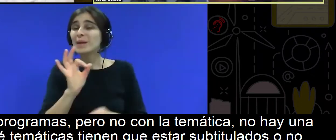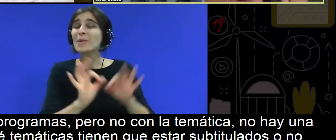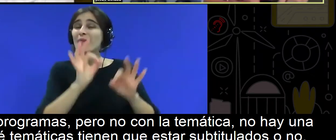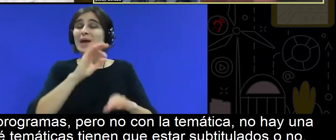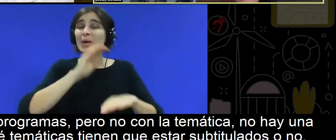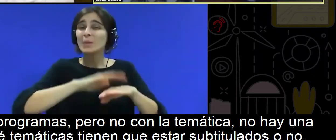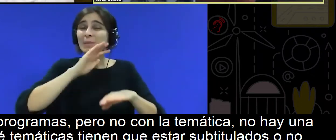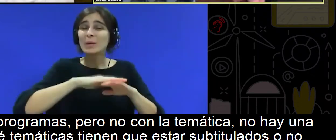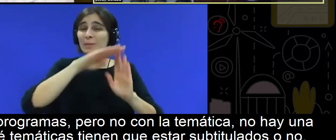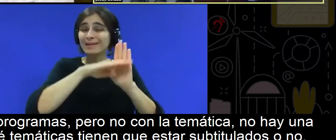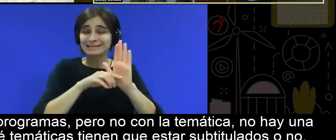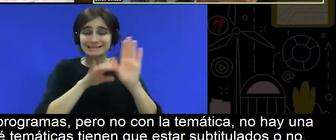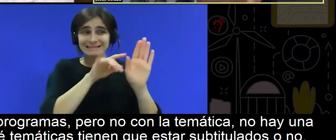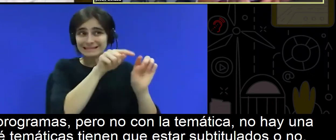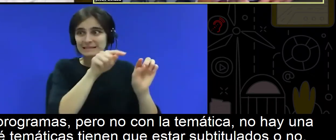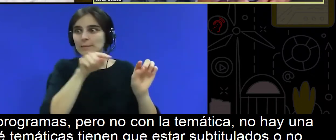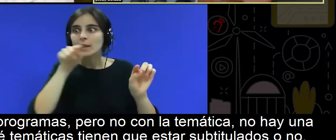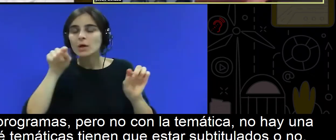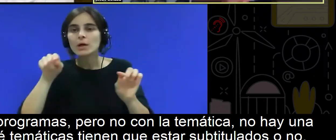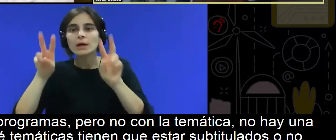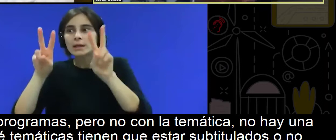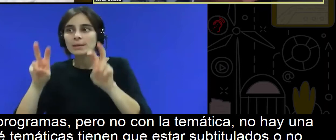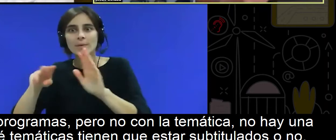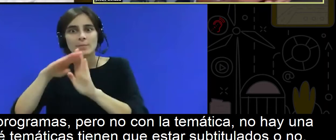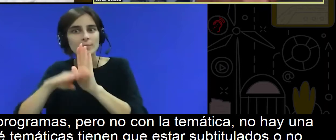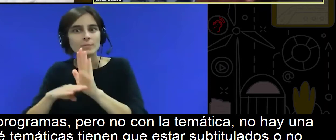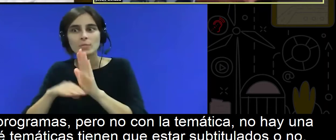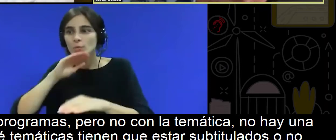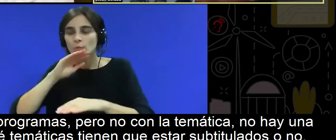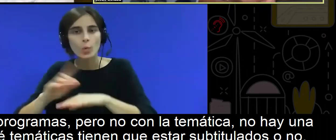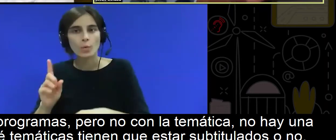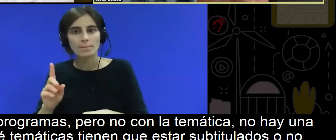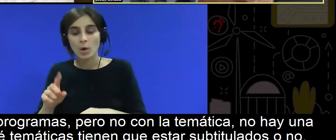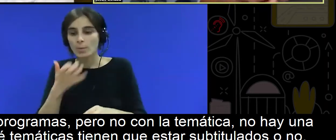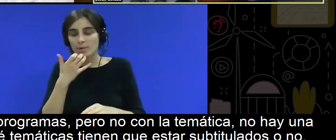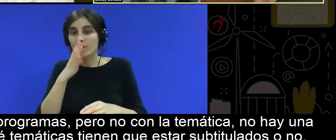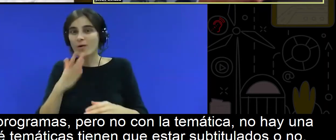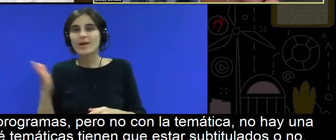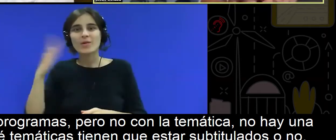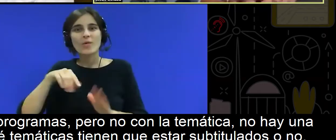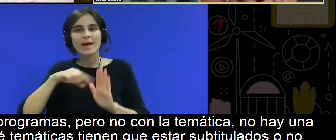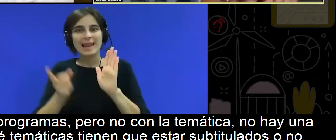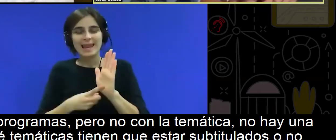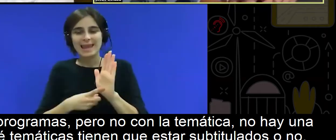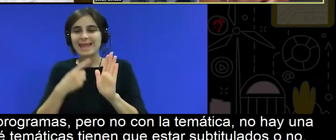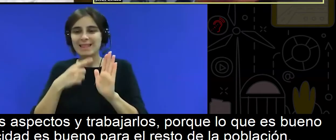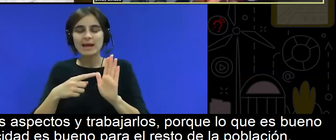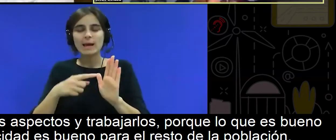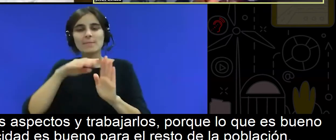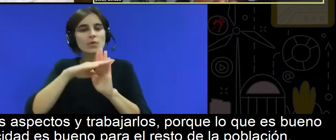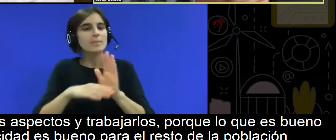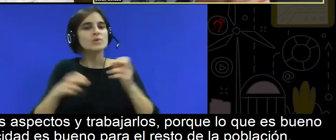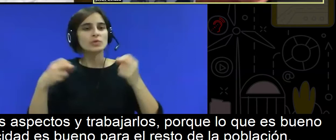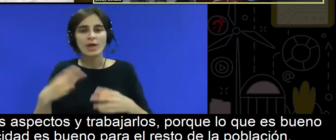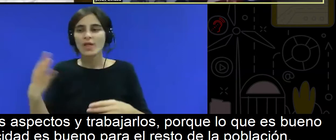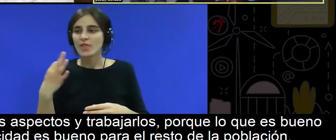otros programas, pero no cumplen con la temática. No hay una ley que regule ahora mismo qué temática de programas tienen que estar subtitulados o no, ¿no? Eso hay que